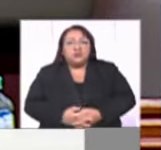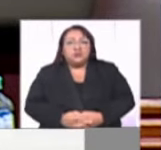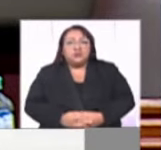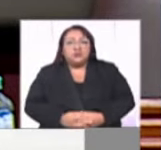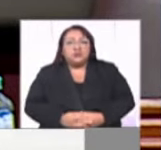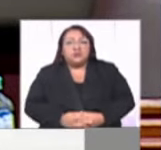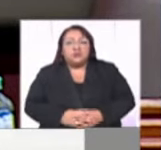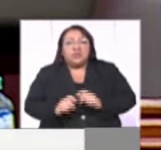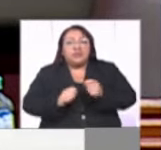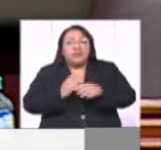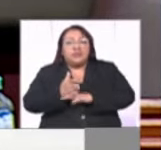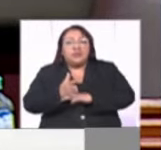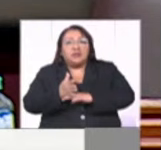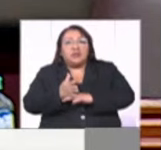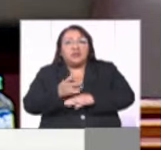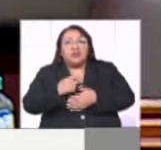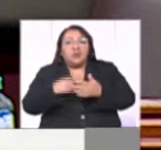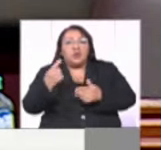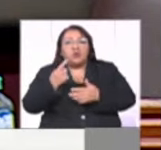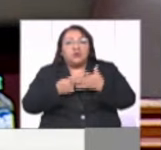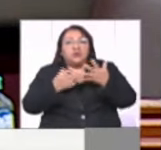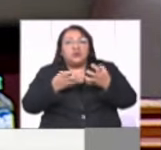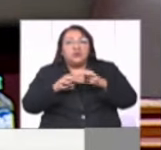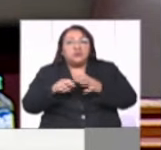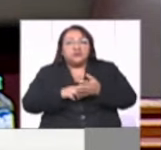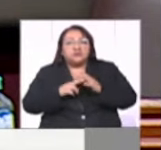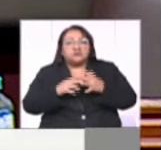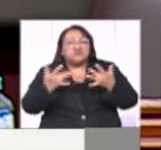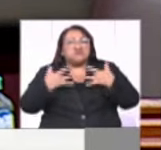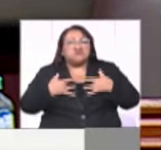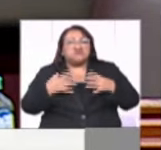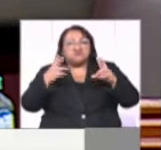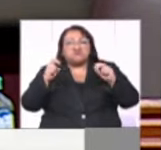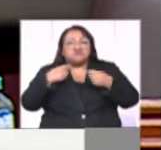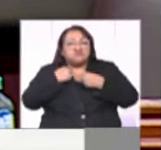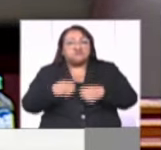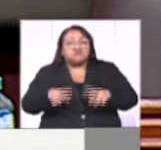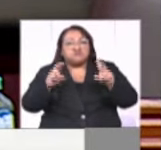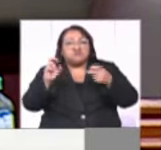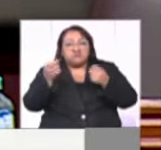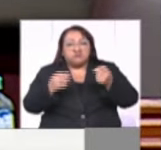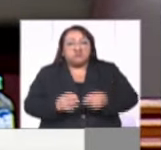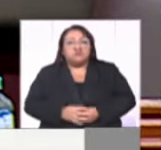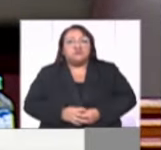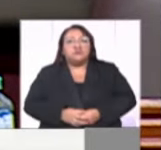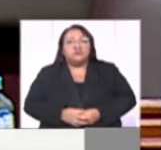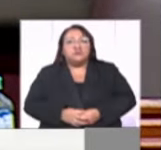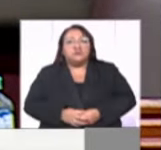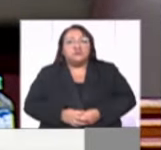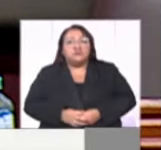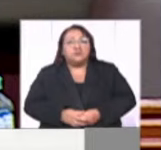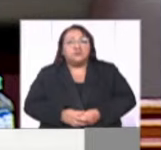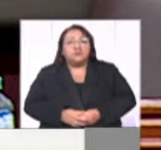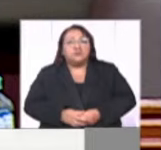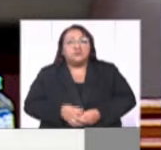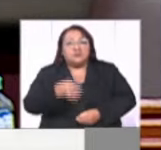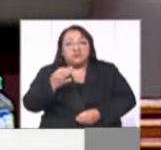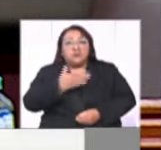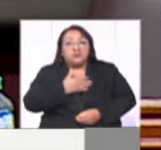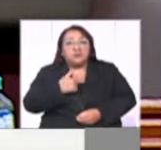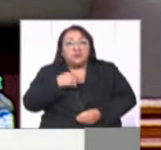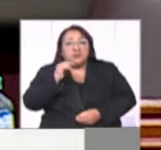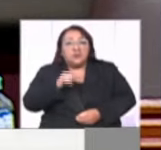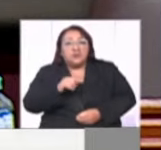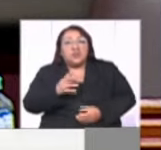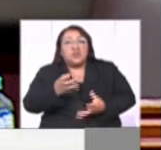de los tickets de entrada que lo único que generan es detrimento económico. Y esa es la realidad, presidente. Acá se